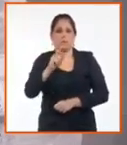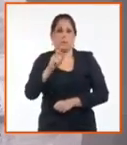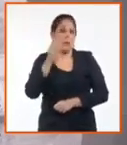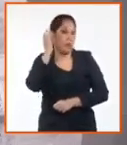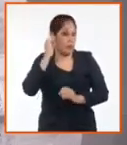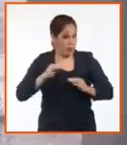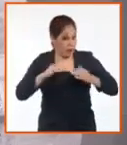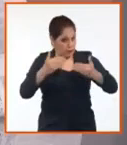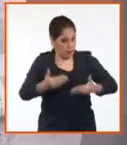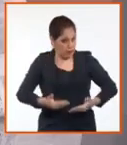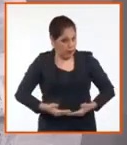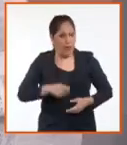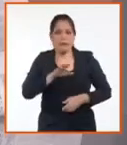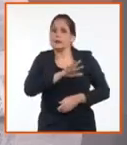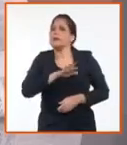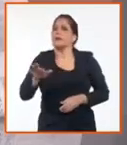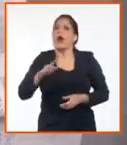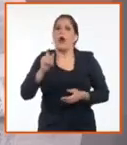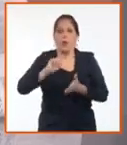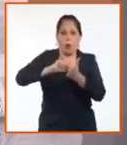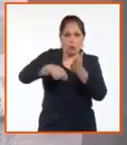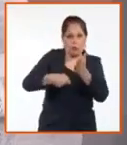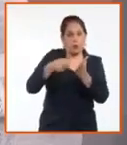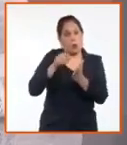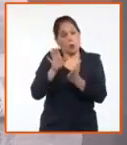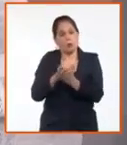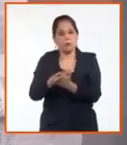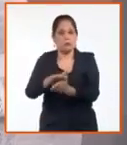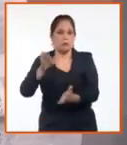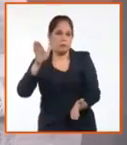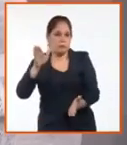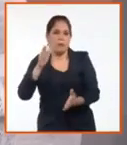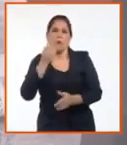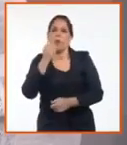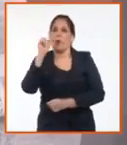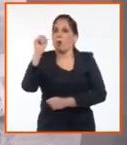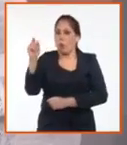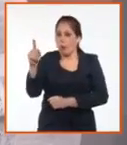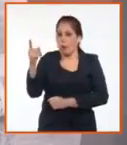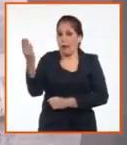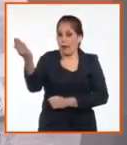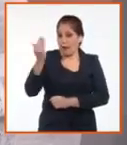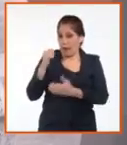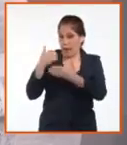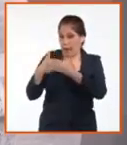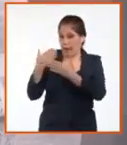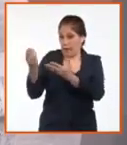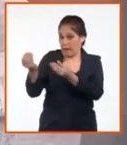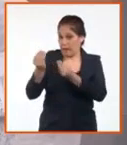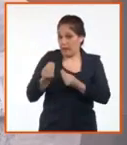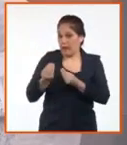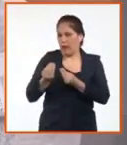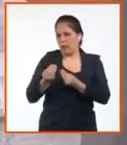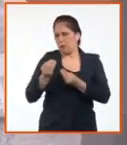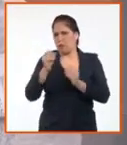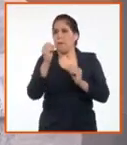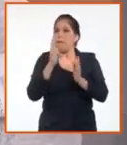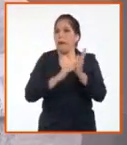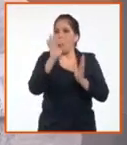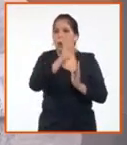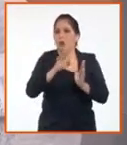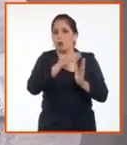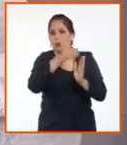este momento ya tenemos encontrado un compromiso del proveedor que nos van a suministrar entre octubre y noviembre